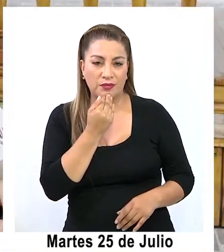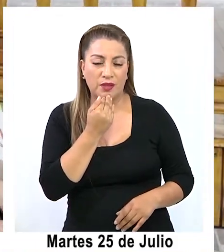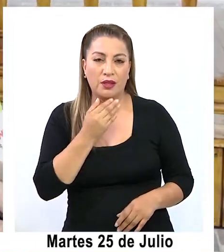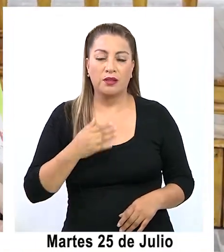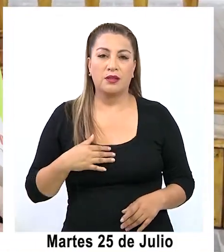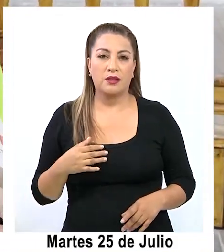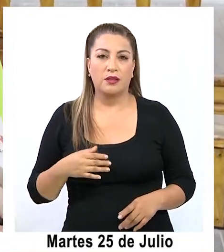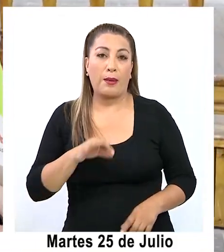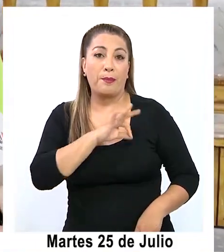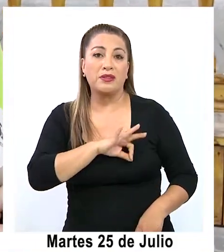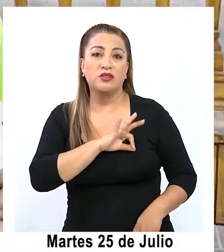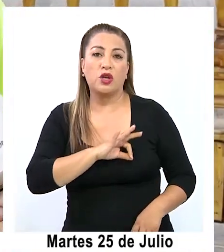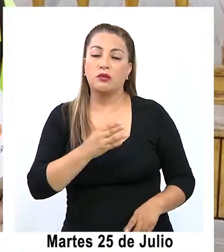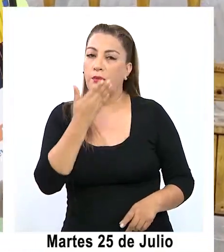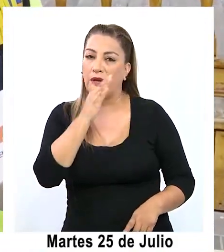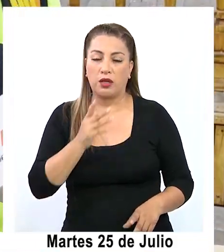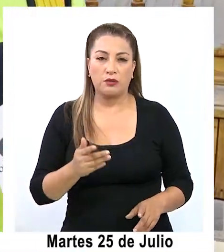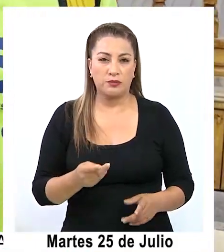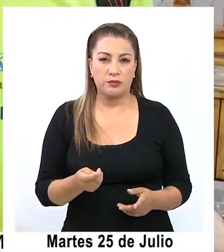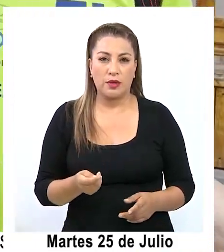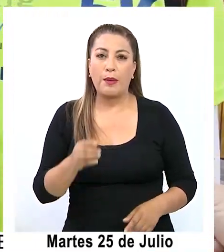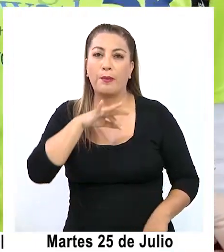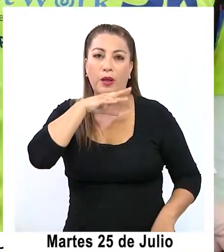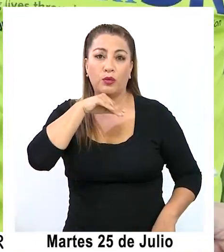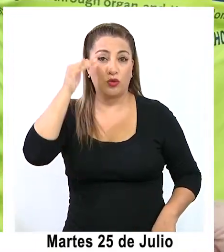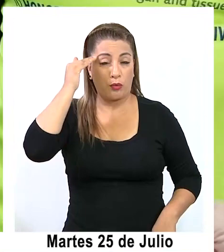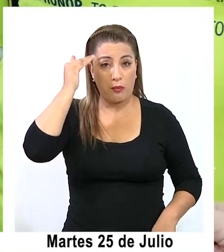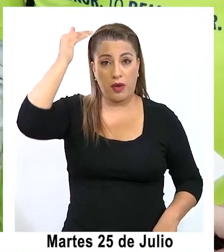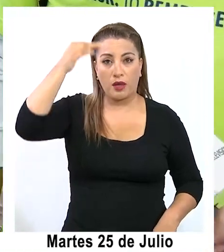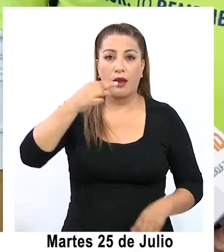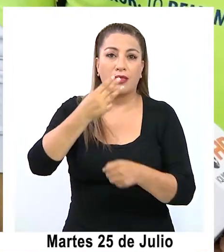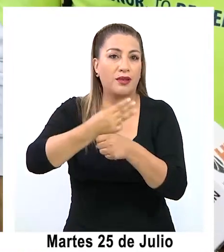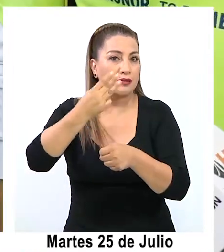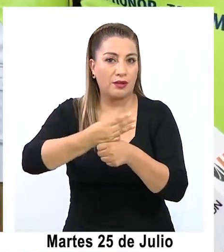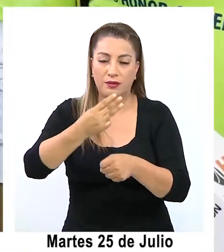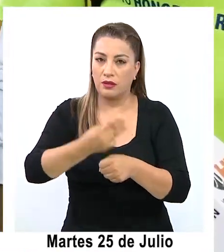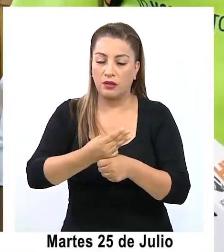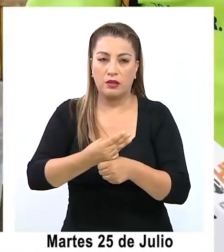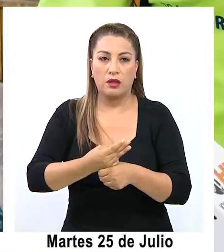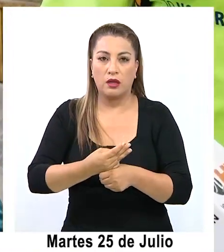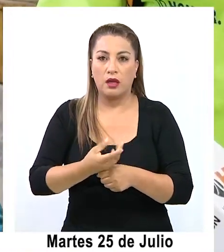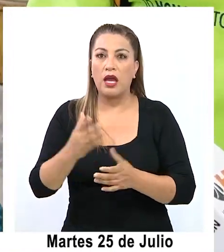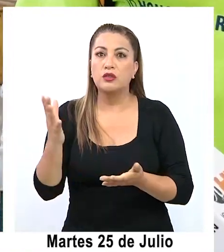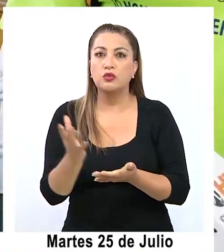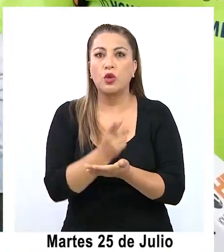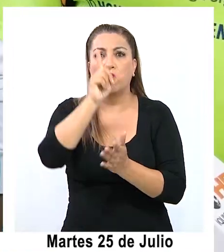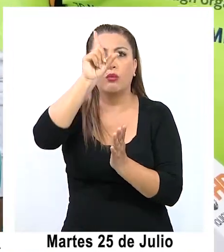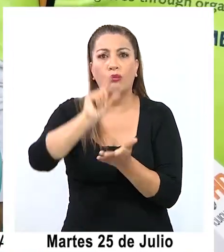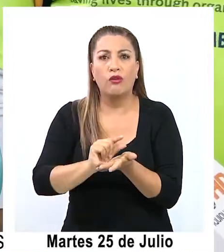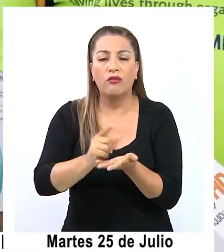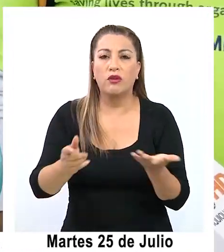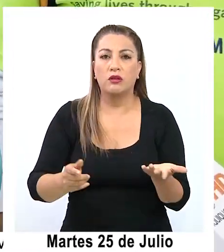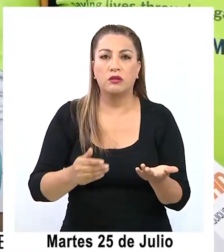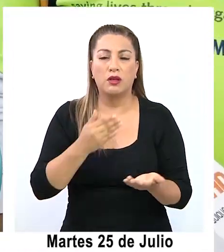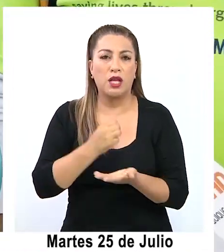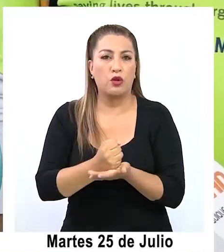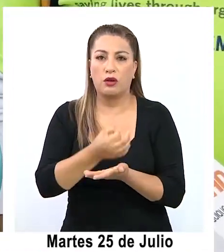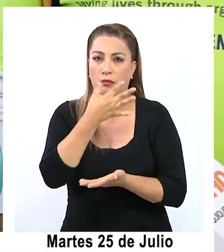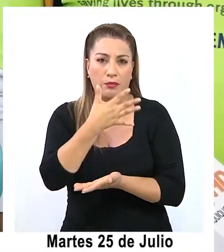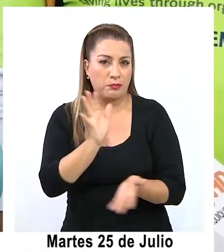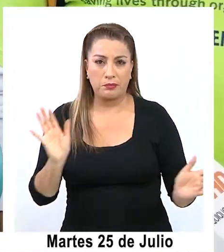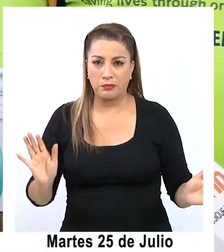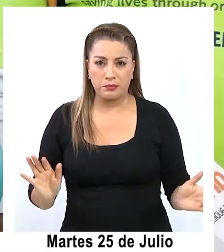arreglen un poco las pensiones. Sobre todo para los adultos mayores de la tercera edad, que es muy bajo el sueldo que nos dan y los remedios.